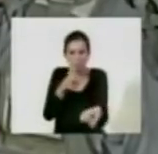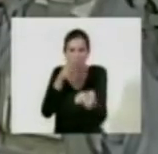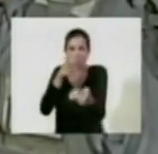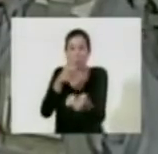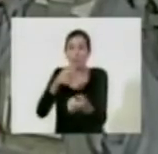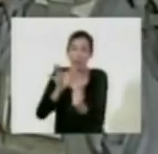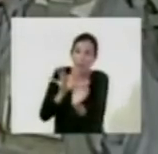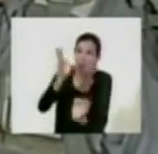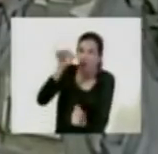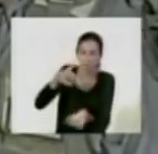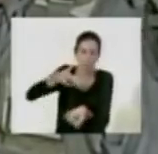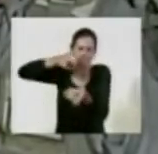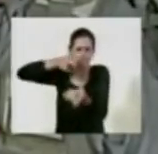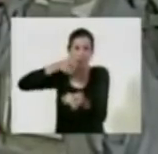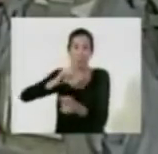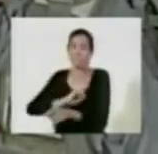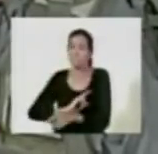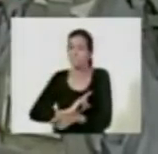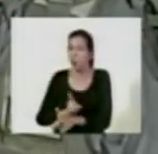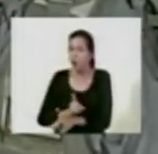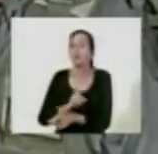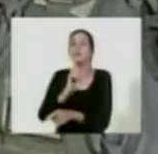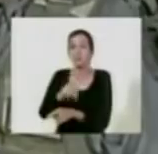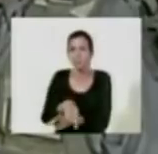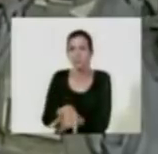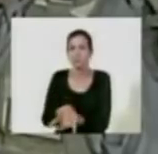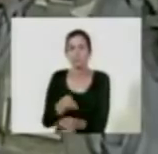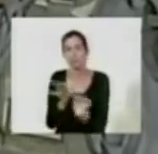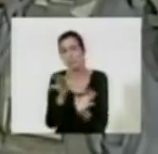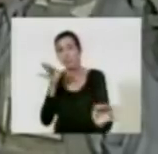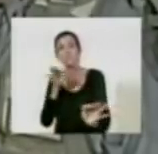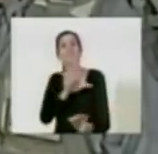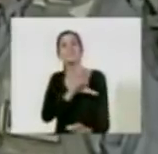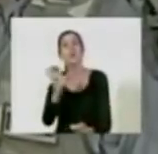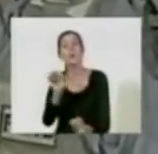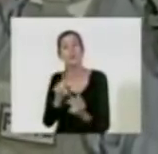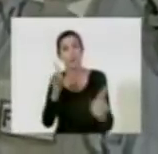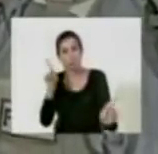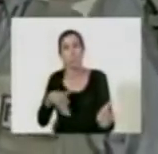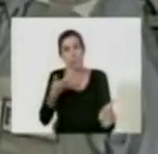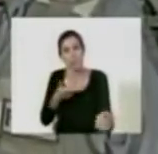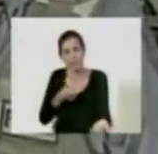altura, alta velocidad y con un alcance de hasta 50 kilómetros.